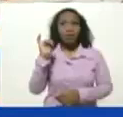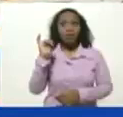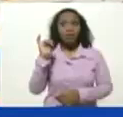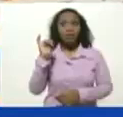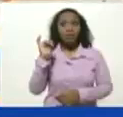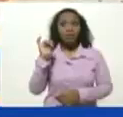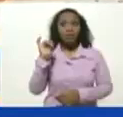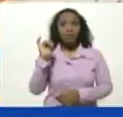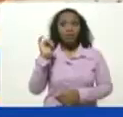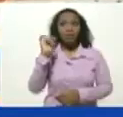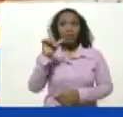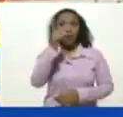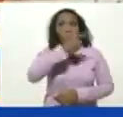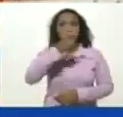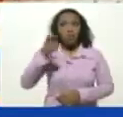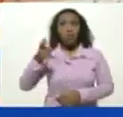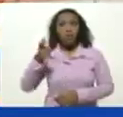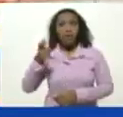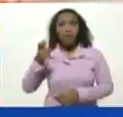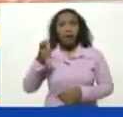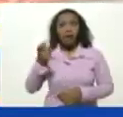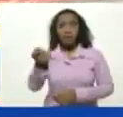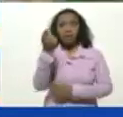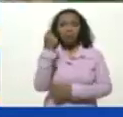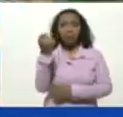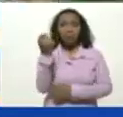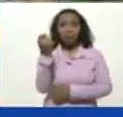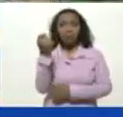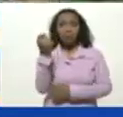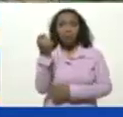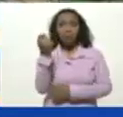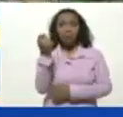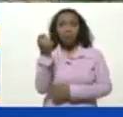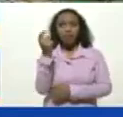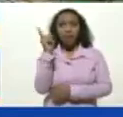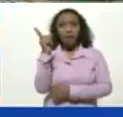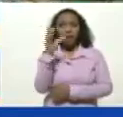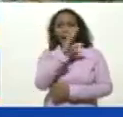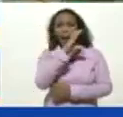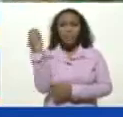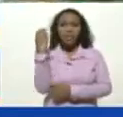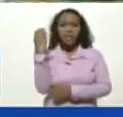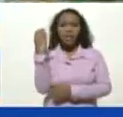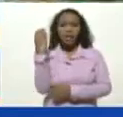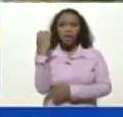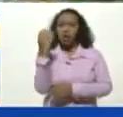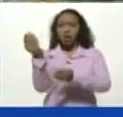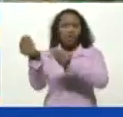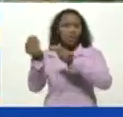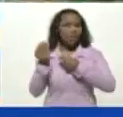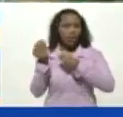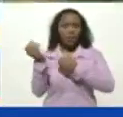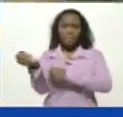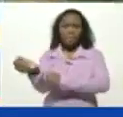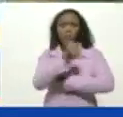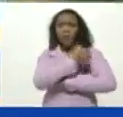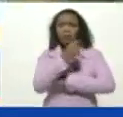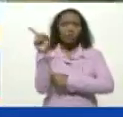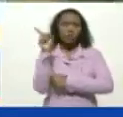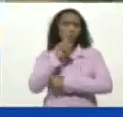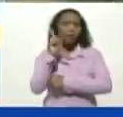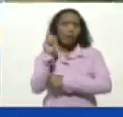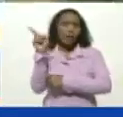unas personas que ni siquiera ese caprile nos va a derrumbar. Esa es mentira.